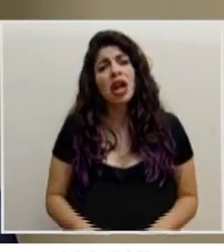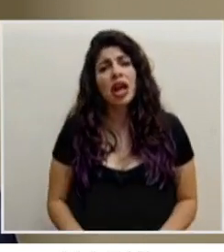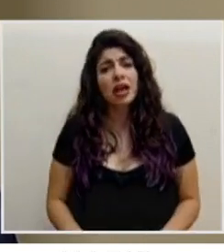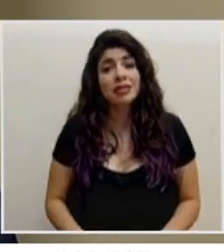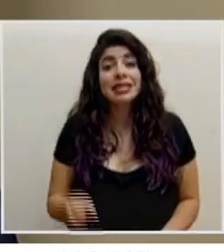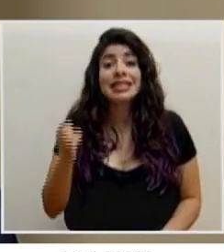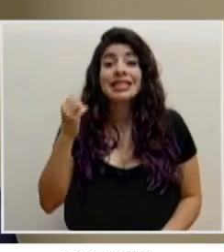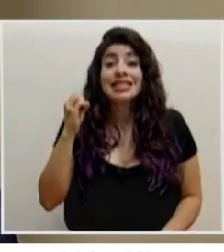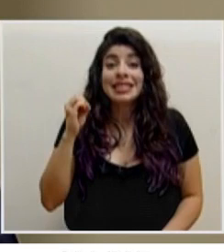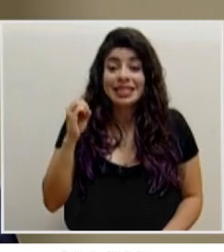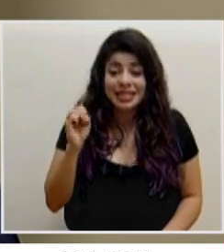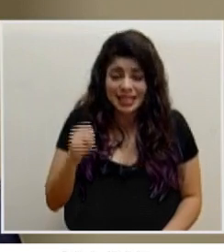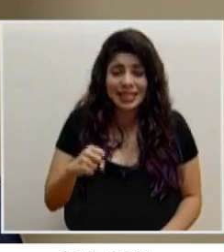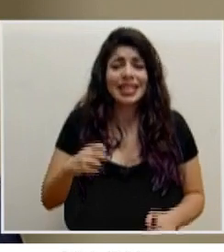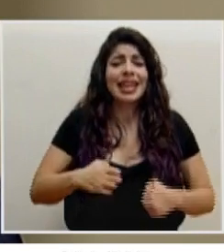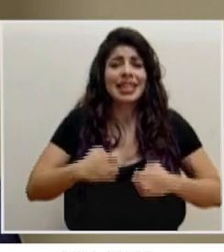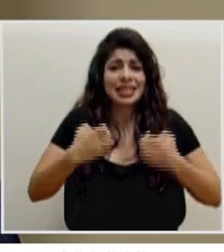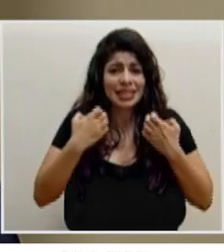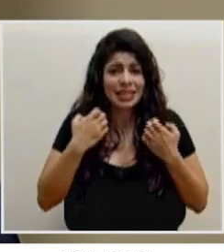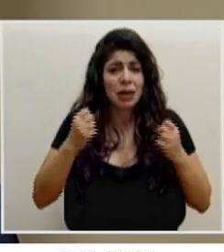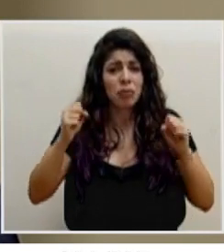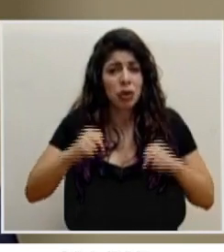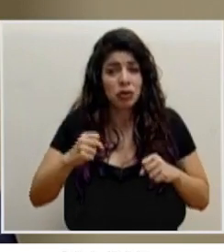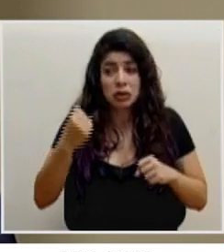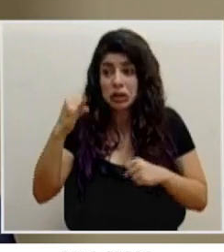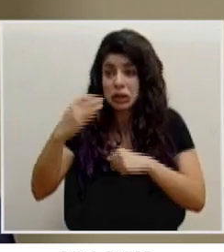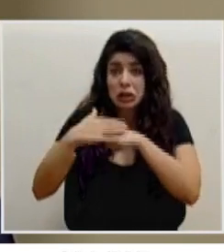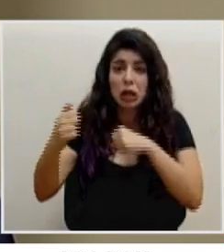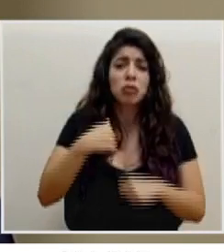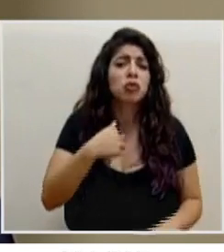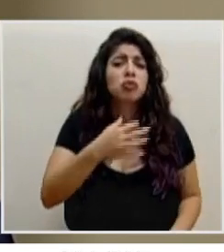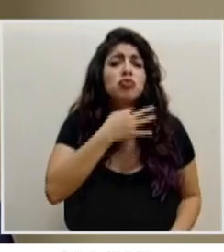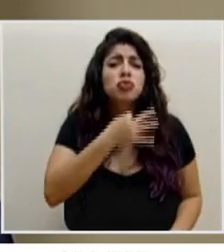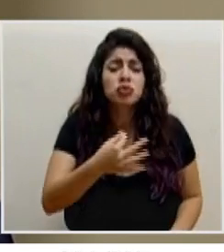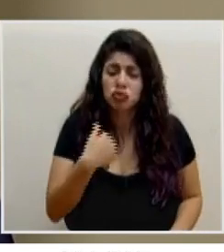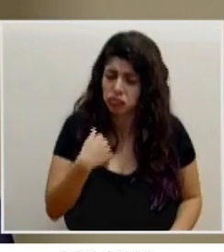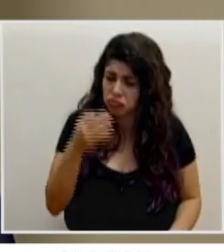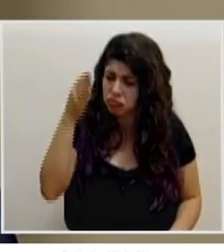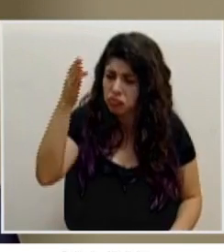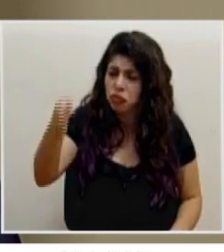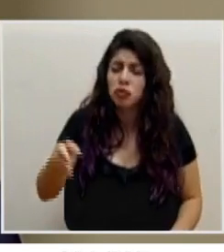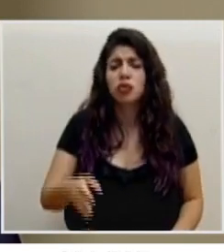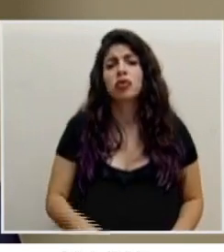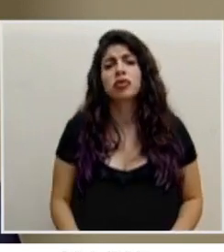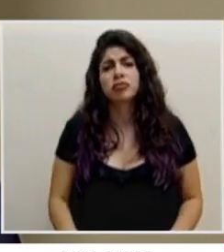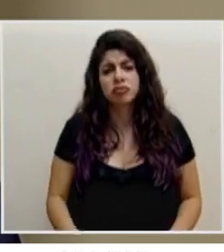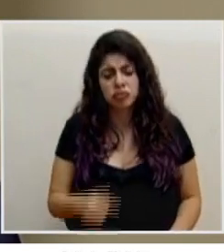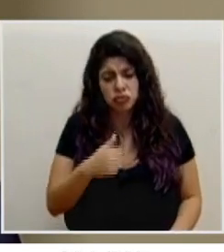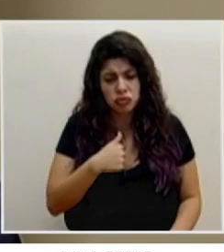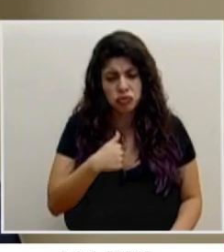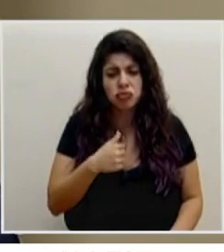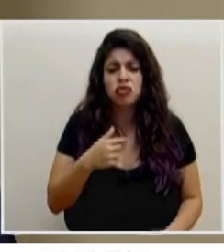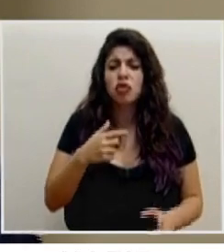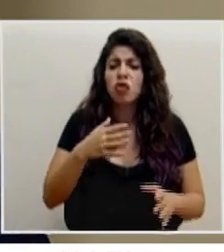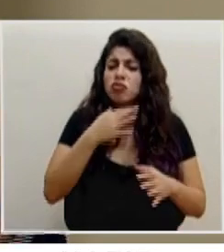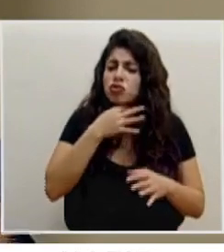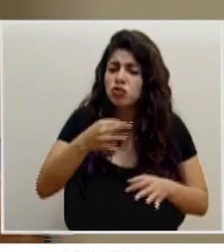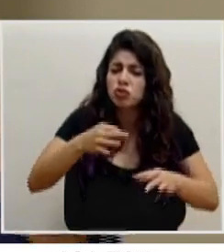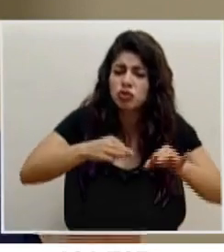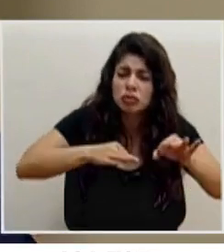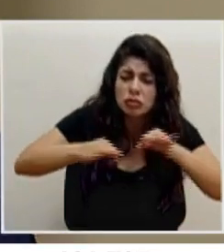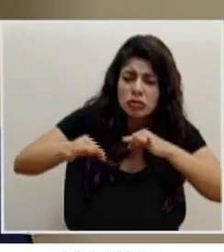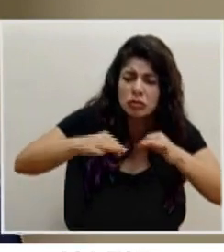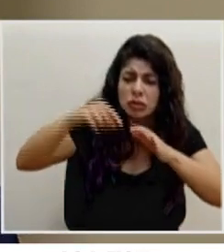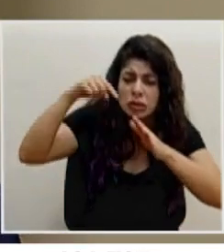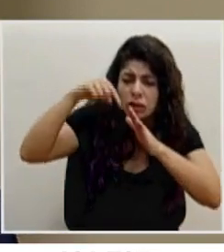pues, si existe esa posibilidad y somos convocados, con muchísimo gusto iremos y tendremos todo el gusto de explicar